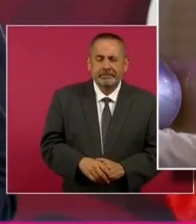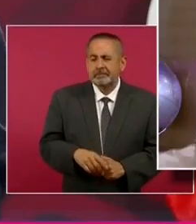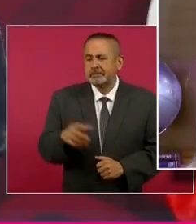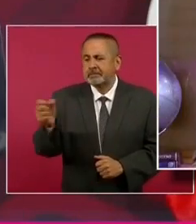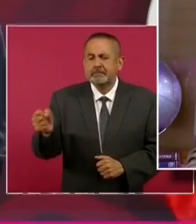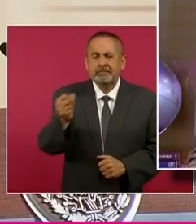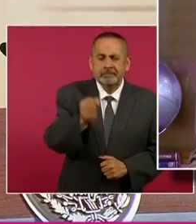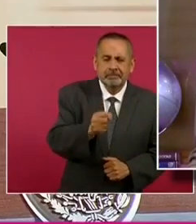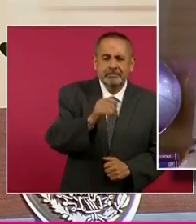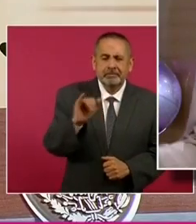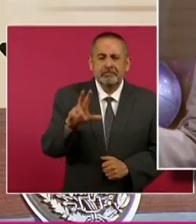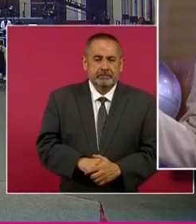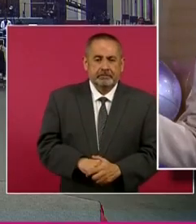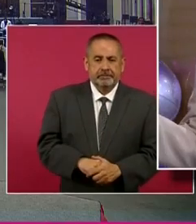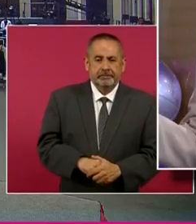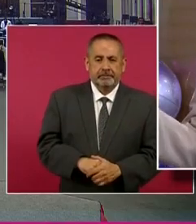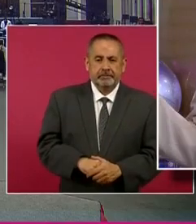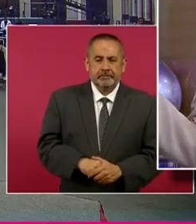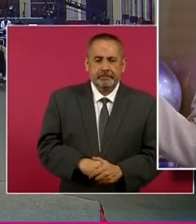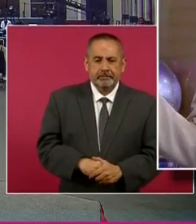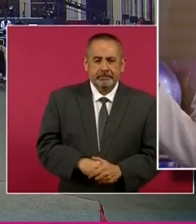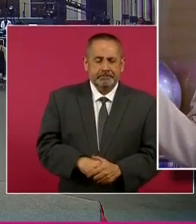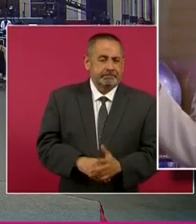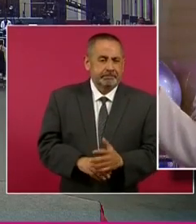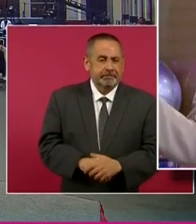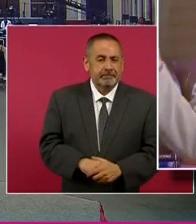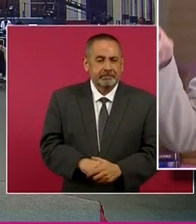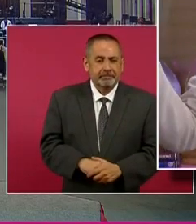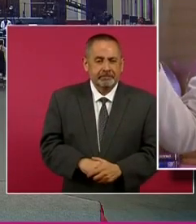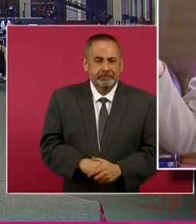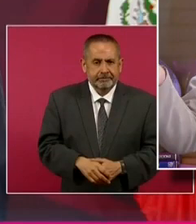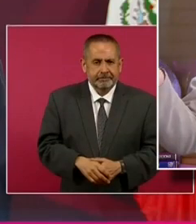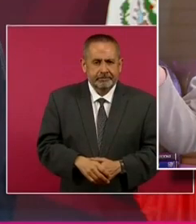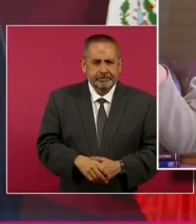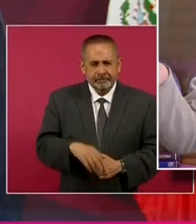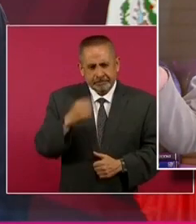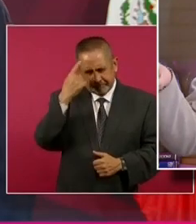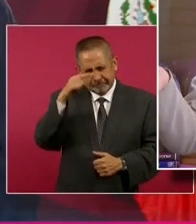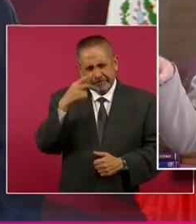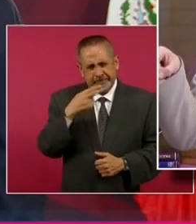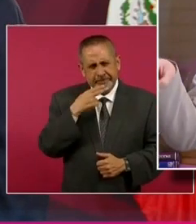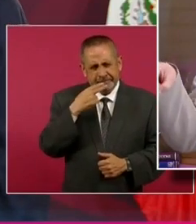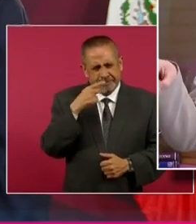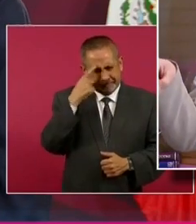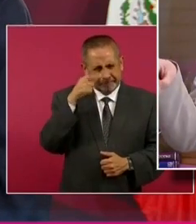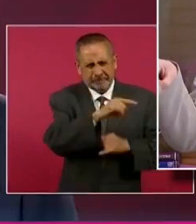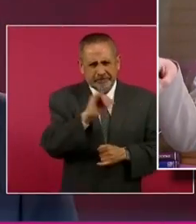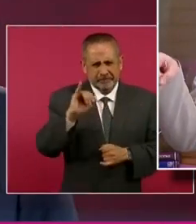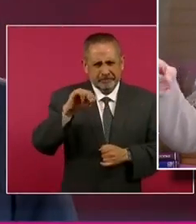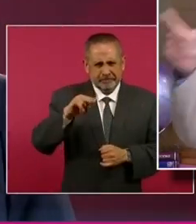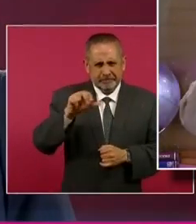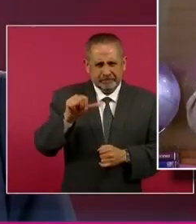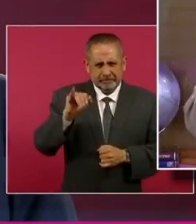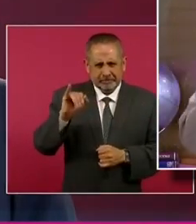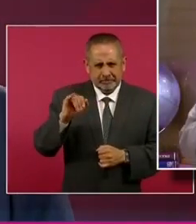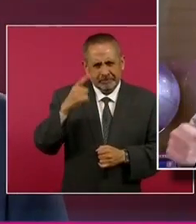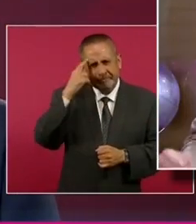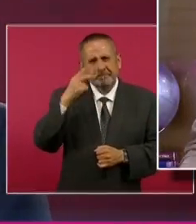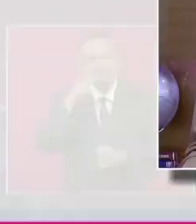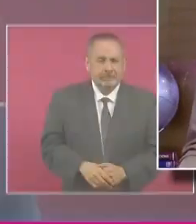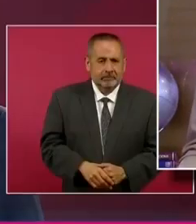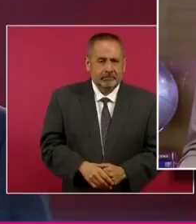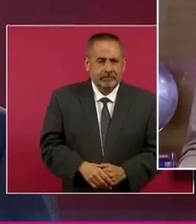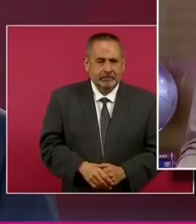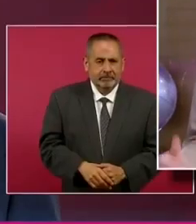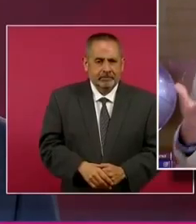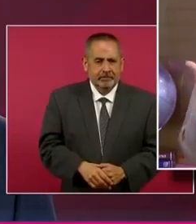datos y ya, ¿no? Obviamente, y de veras, en gran parte, gracias a que se iban a conocer esas corruptelas asquerosas, es que